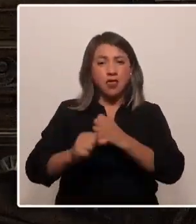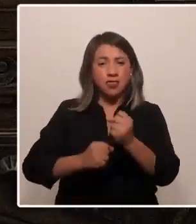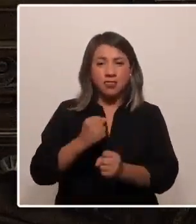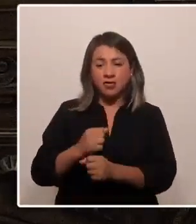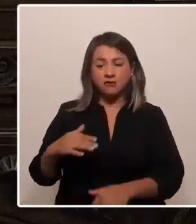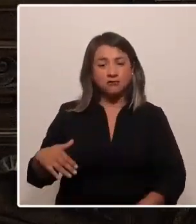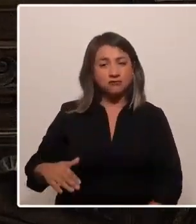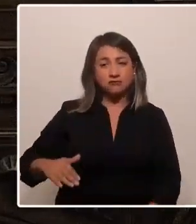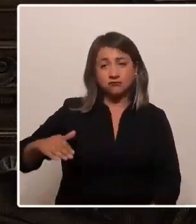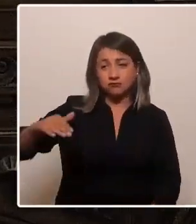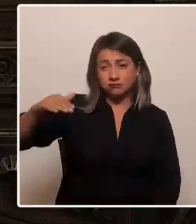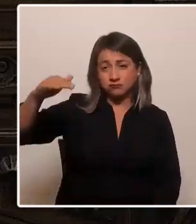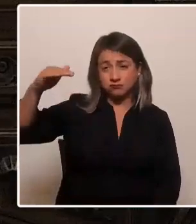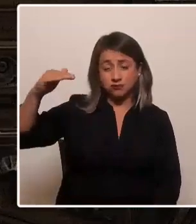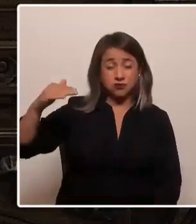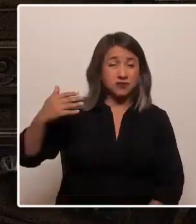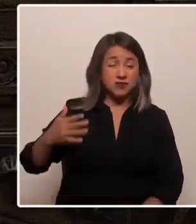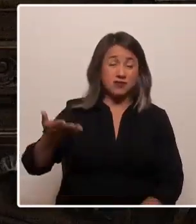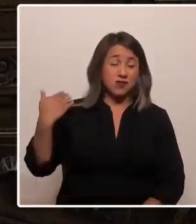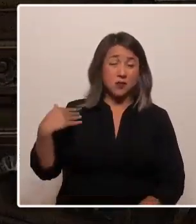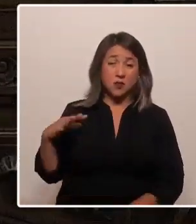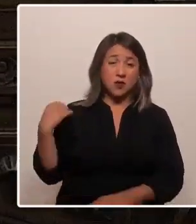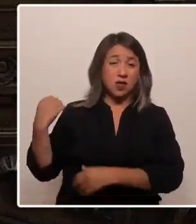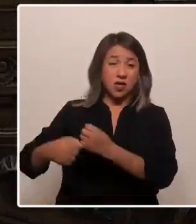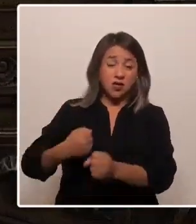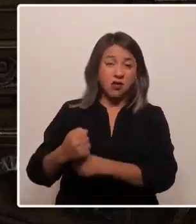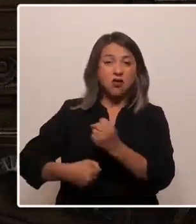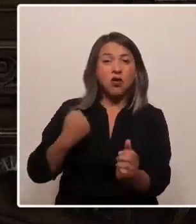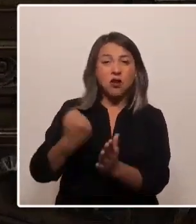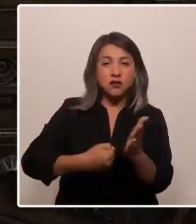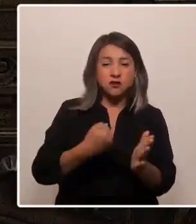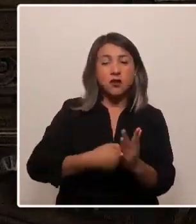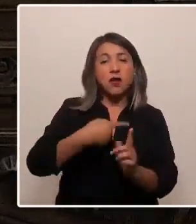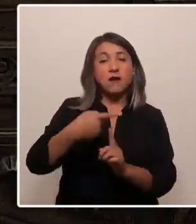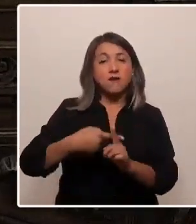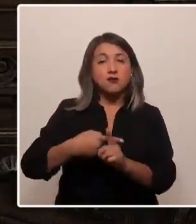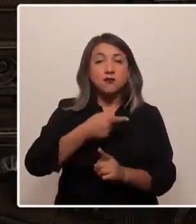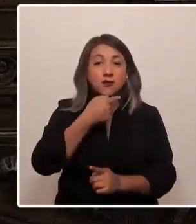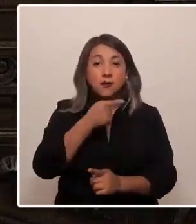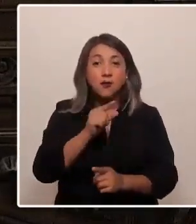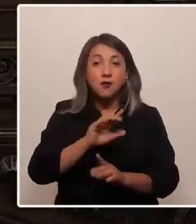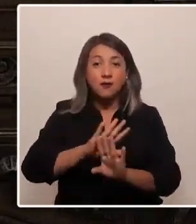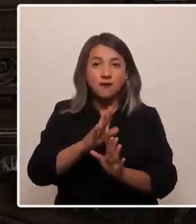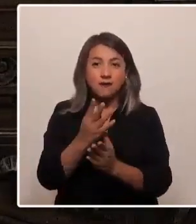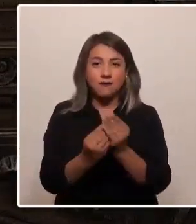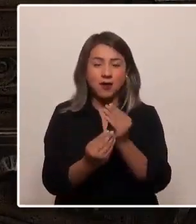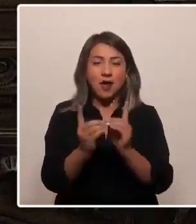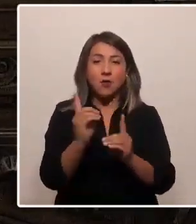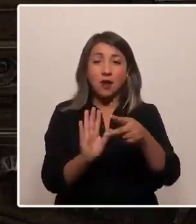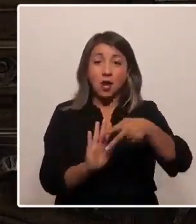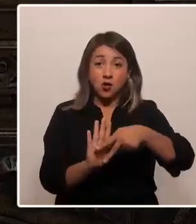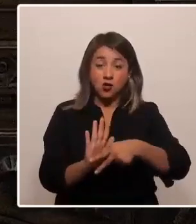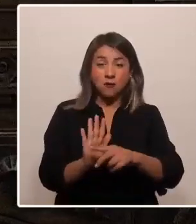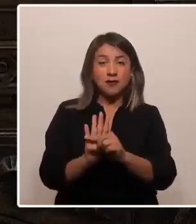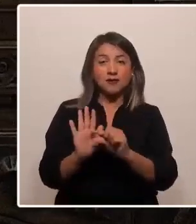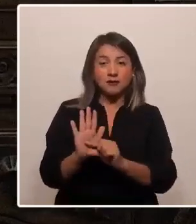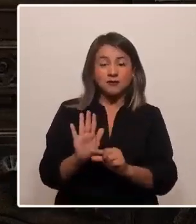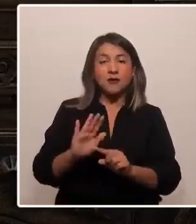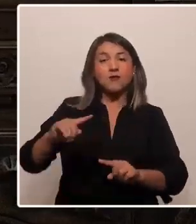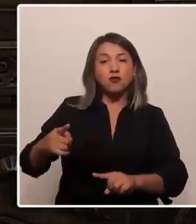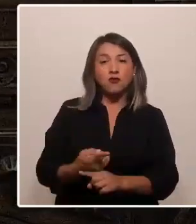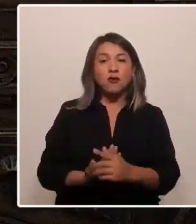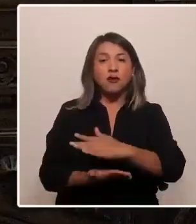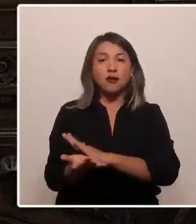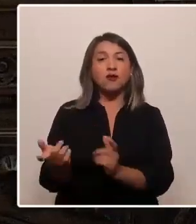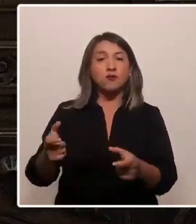por esto. Son años de abusos que pueden comenzar a terminar. Algunas normas, incisos, volverán a comisión y